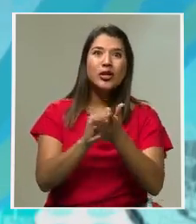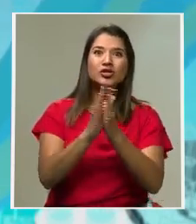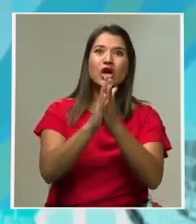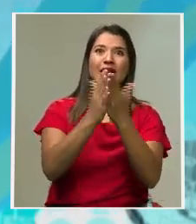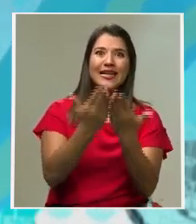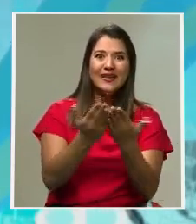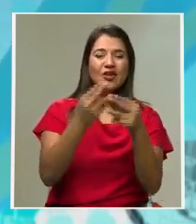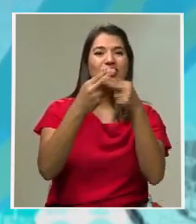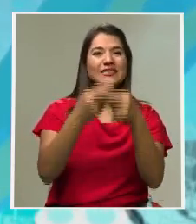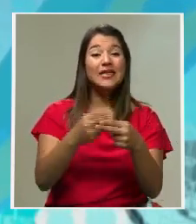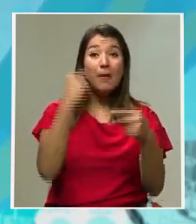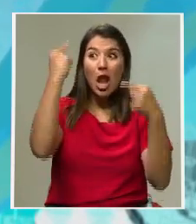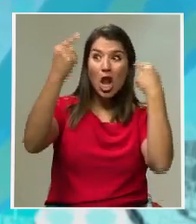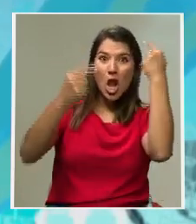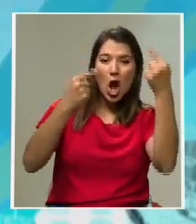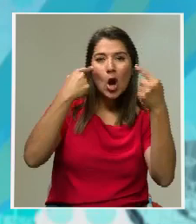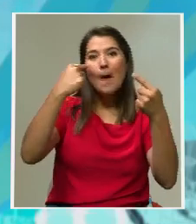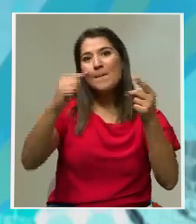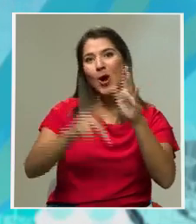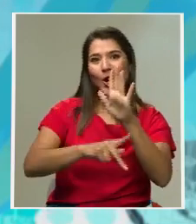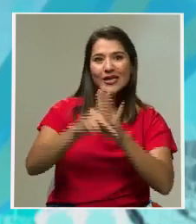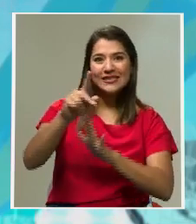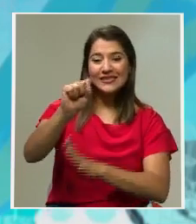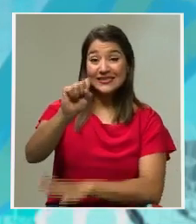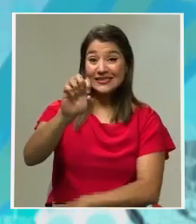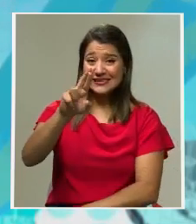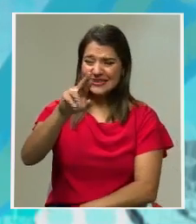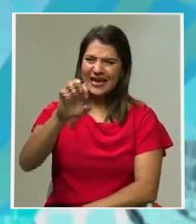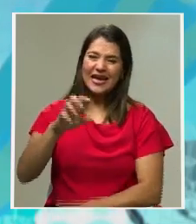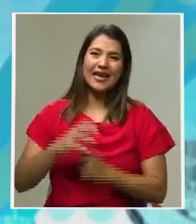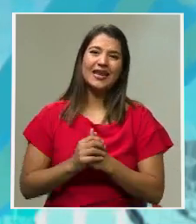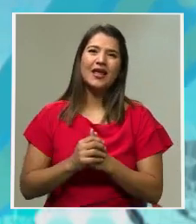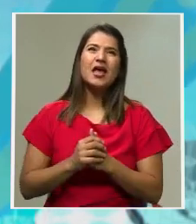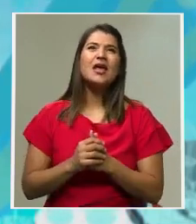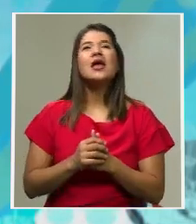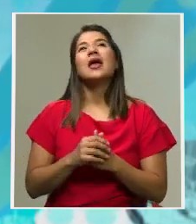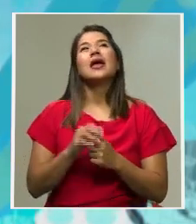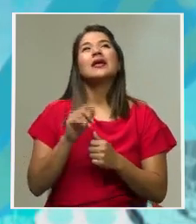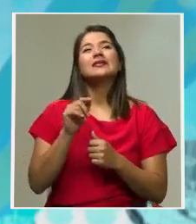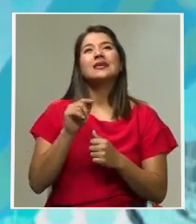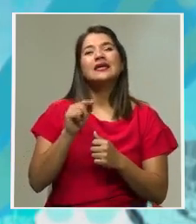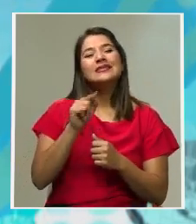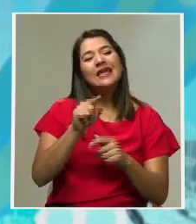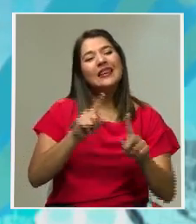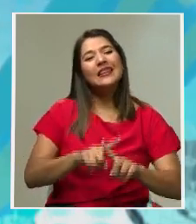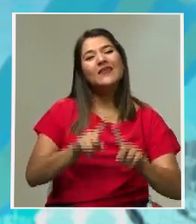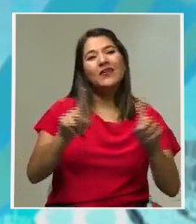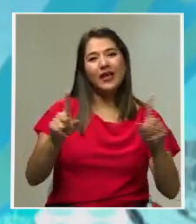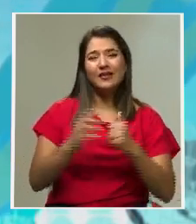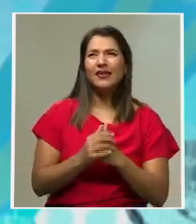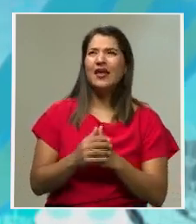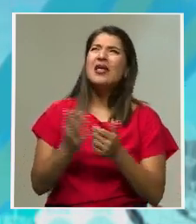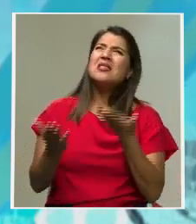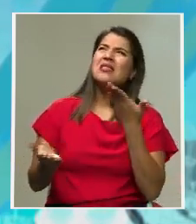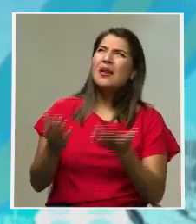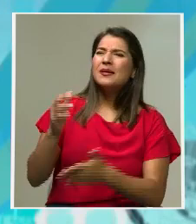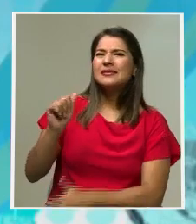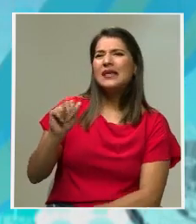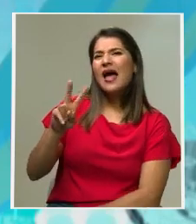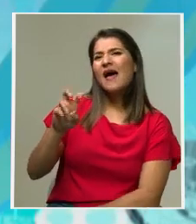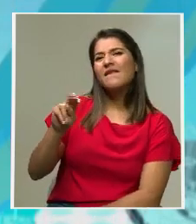Es diferente. Yo te hablo de cine, es como más pausado. Aunque te hable de Avengers, hay como